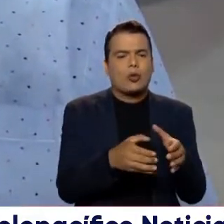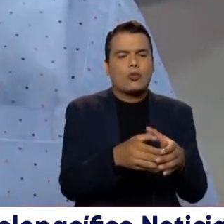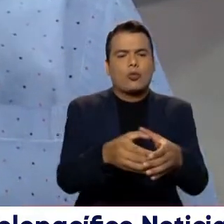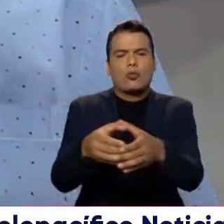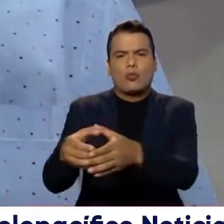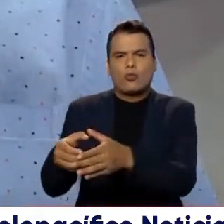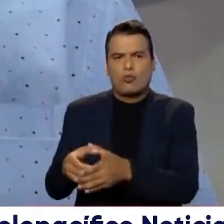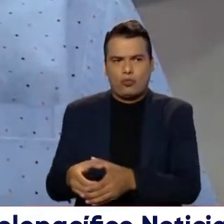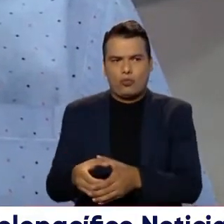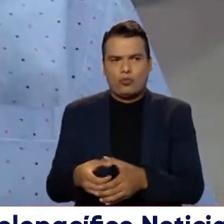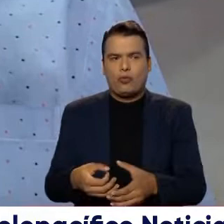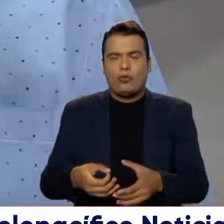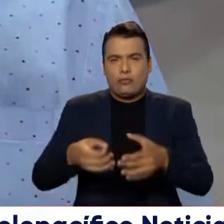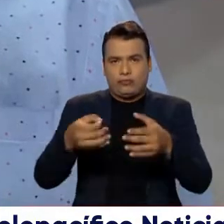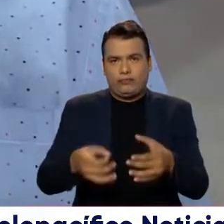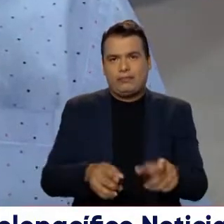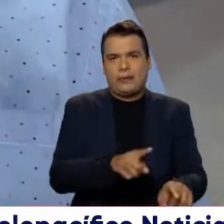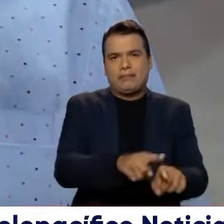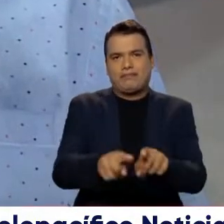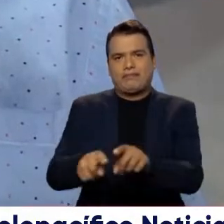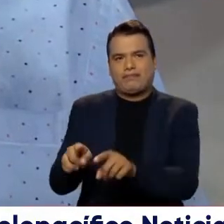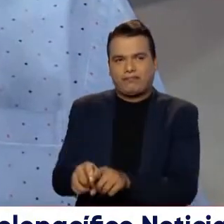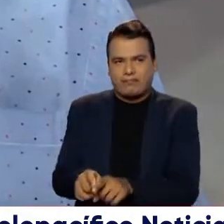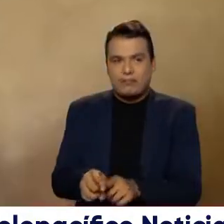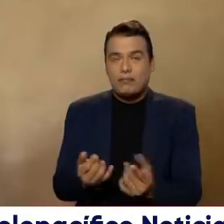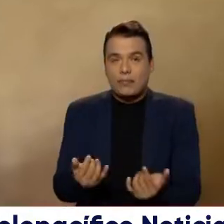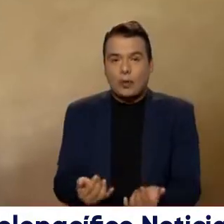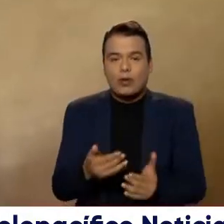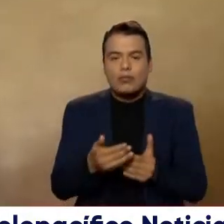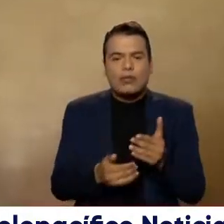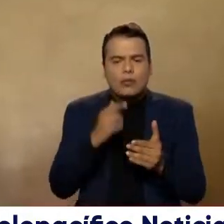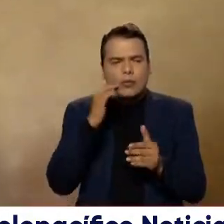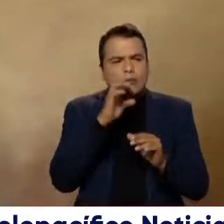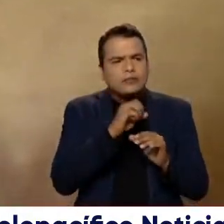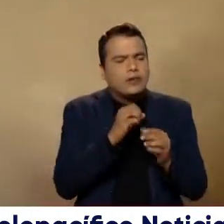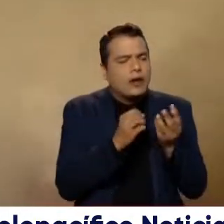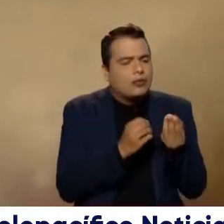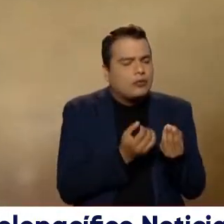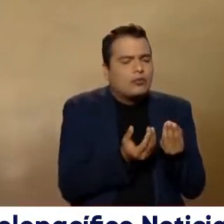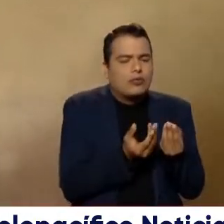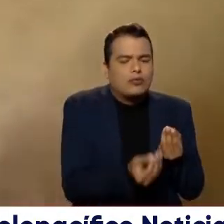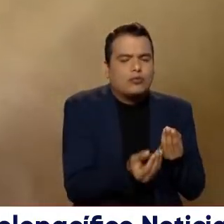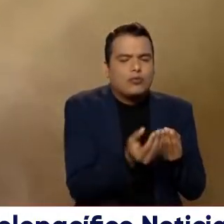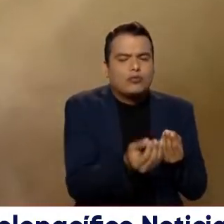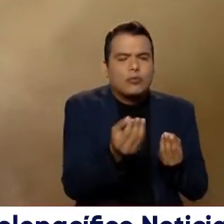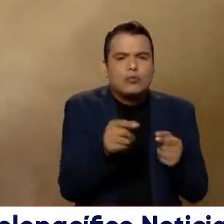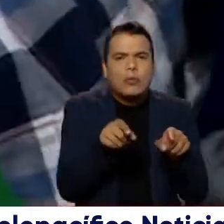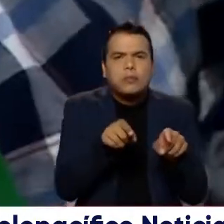no la teníamos caracterizada. Hoy Cali la está caracterizando y eso nos está reflejando más de